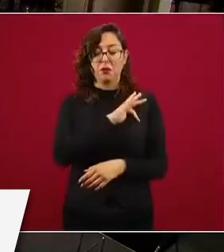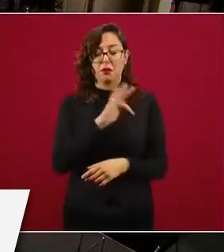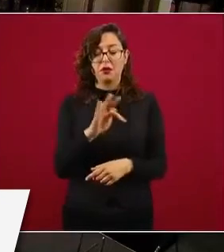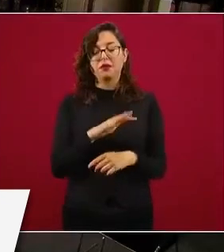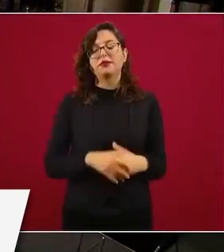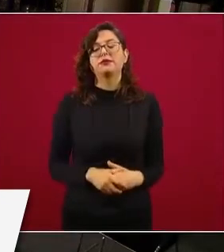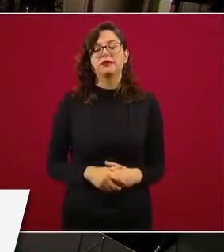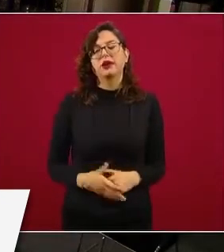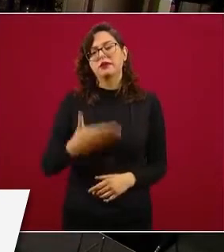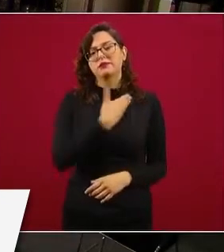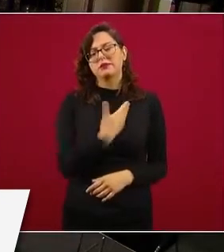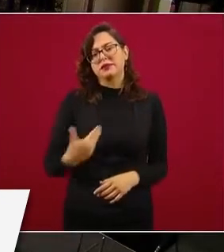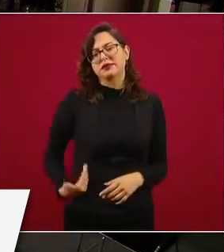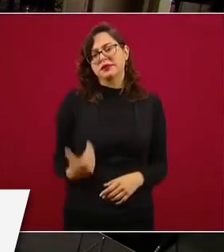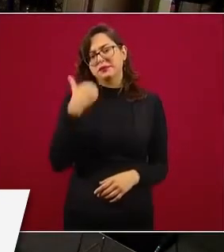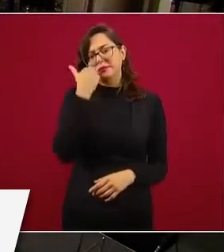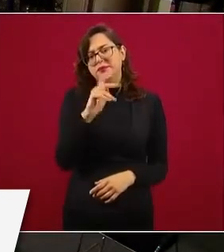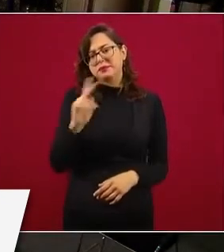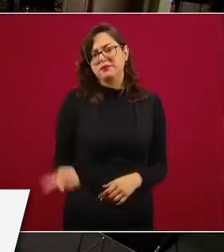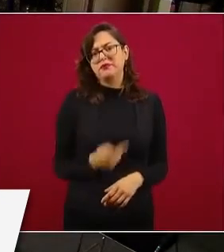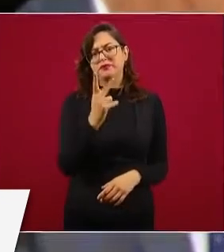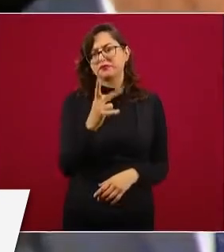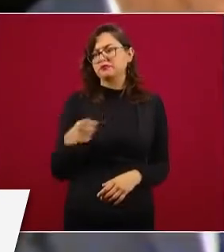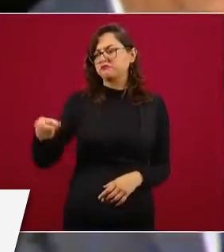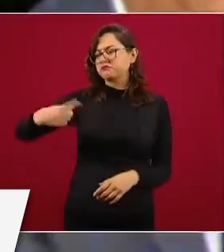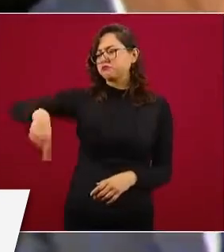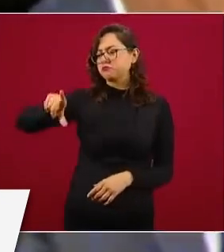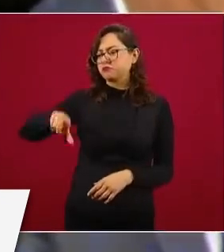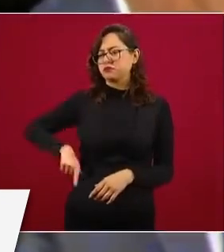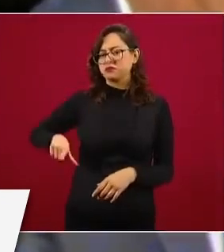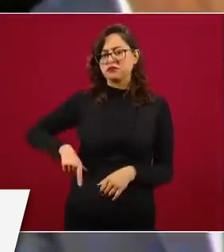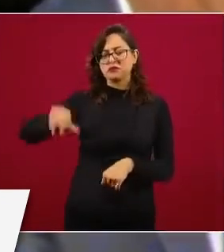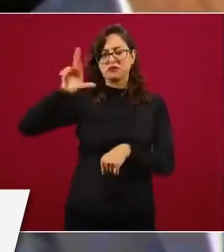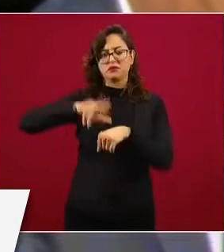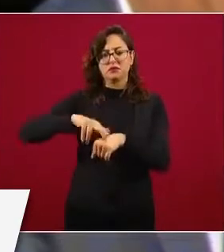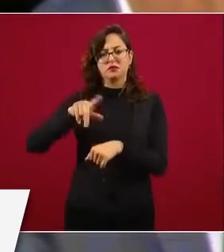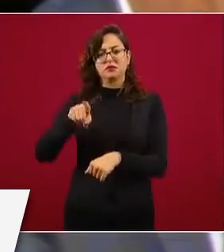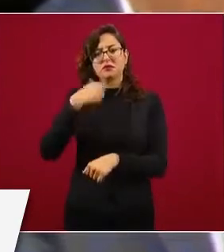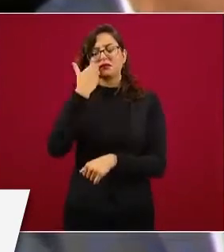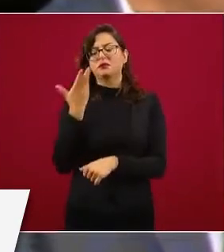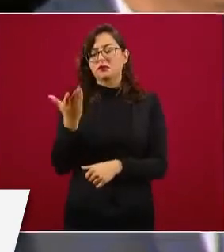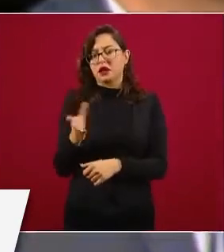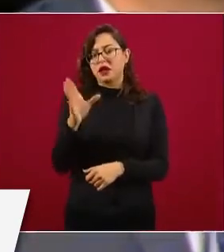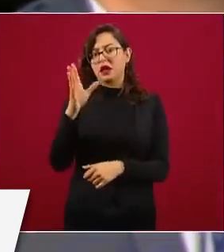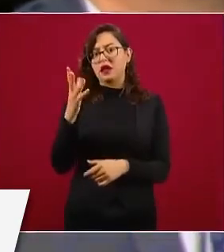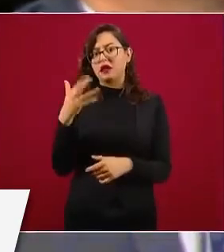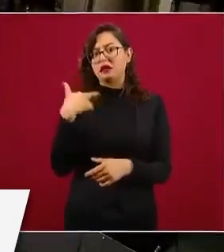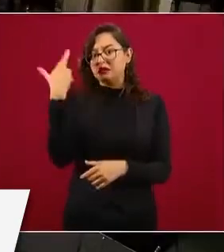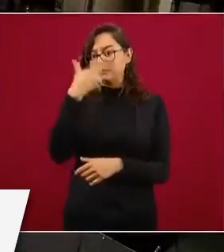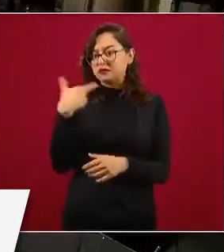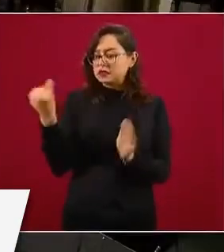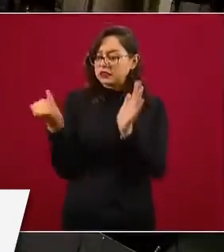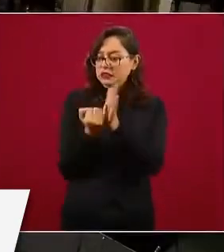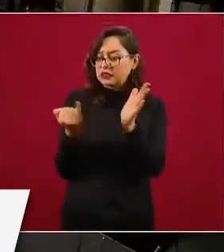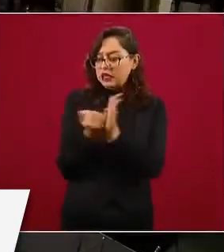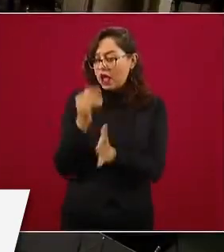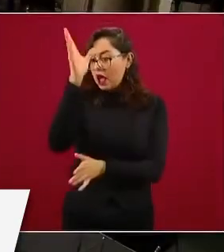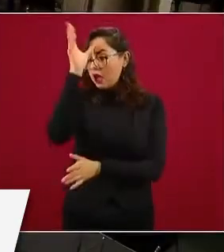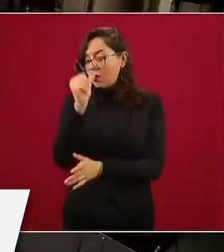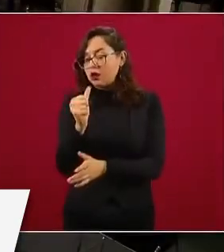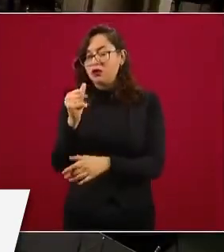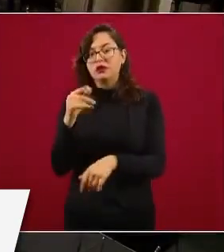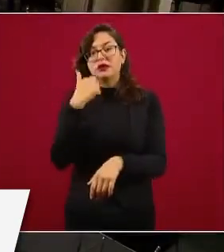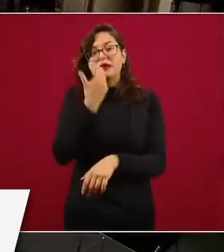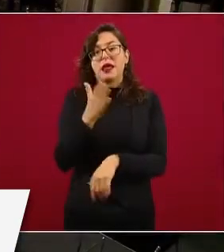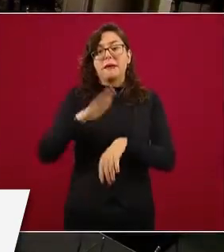Presidente, preguntarle sobre el tema de los gobernadores. Ellos evidentemente quieren que se revise el pacto fiscal porque desean más recursos.